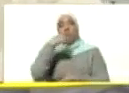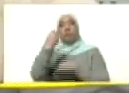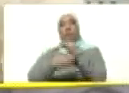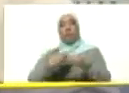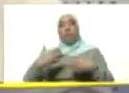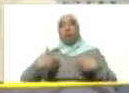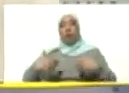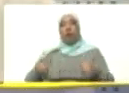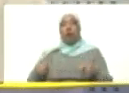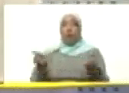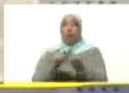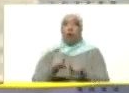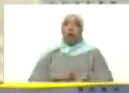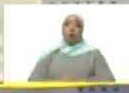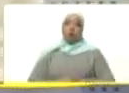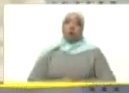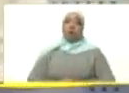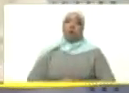sandino.